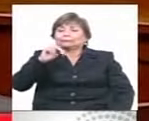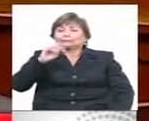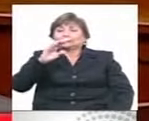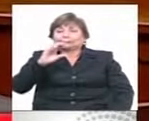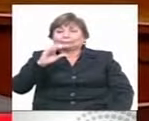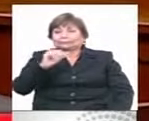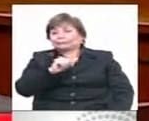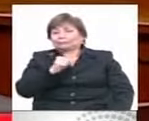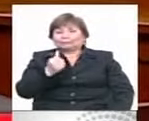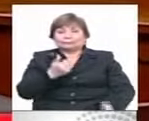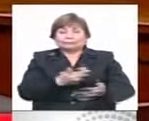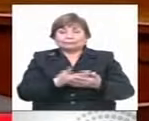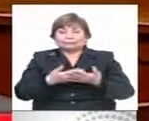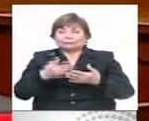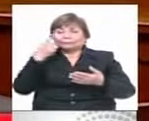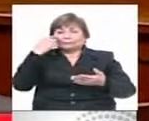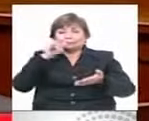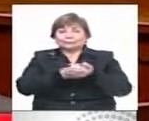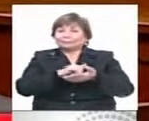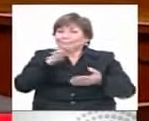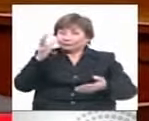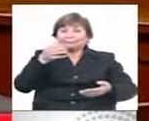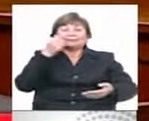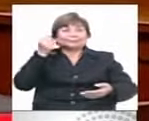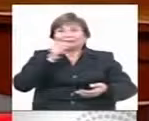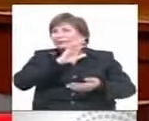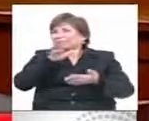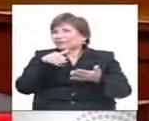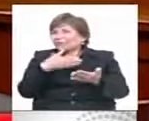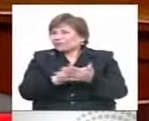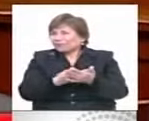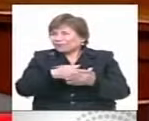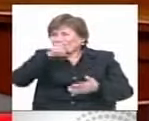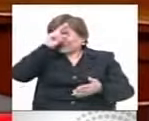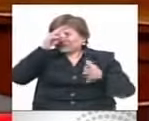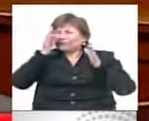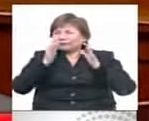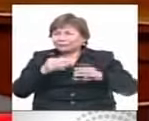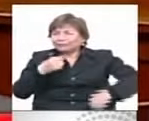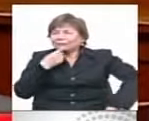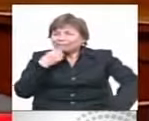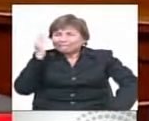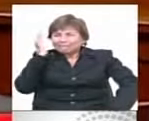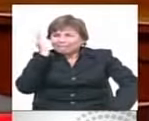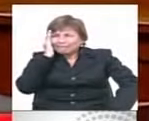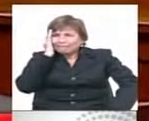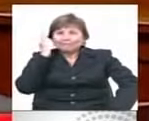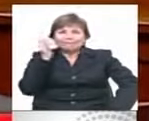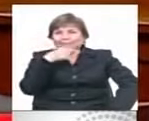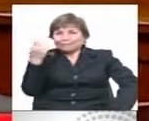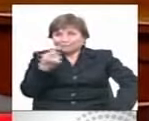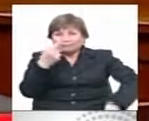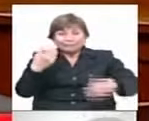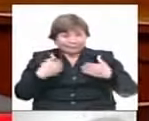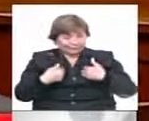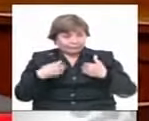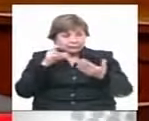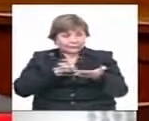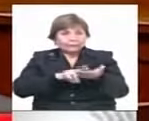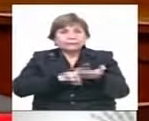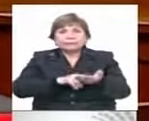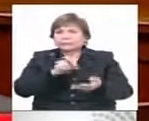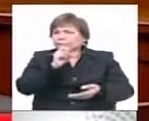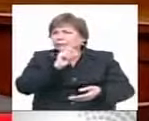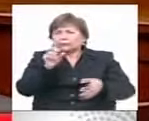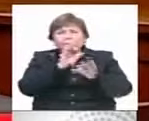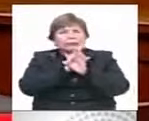y otras, para lograr que todos los peruanos sean identificados y cuenten con seguro. Que ninguna persona se